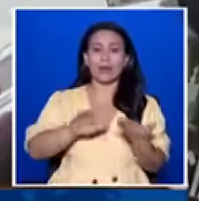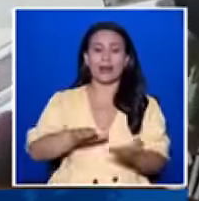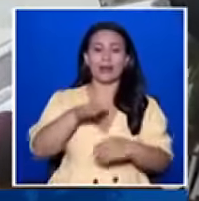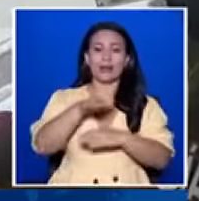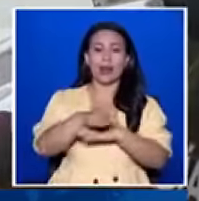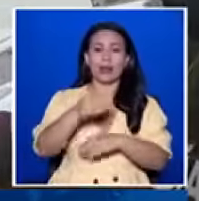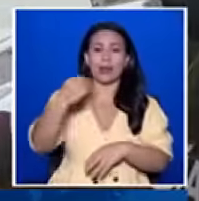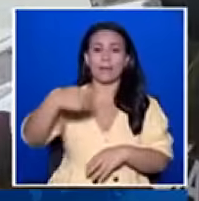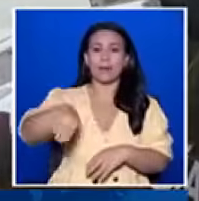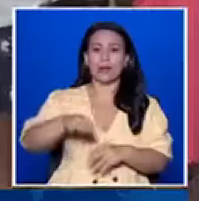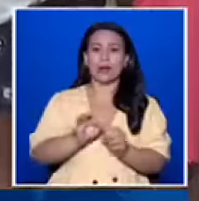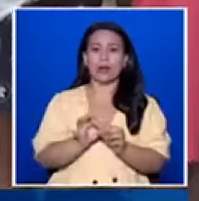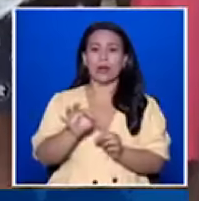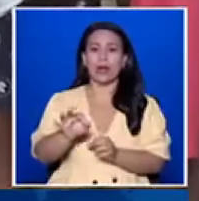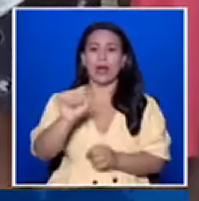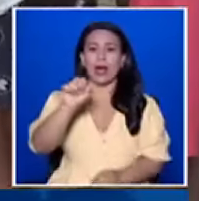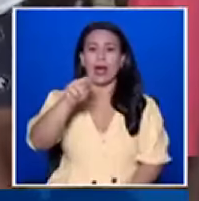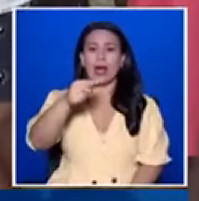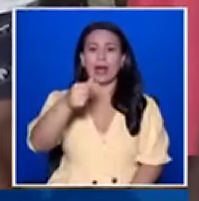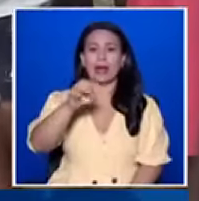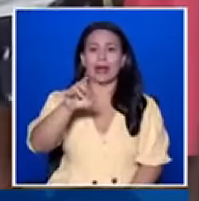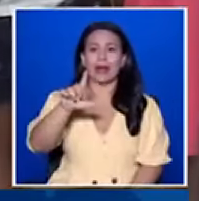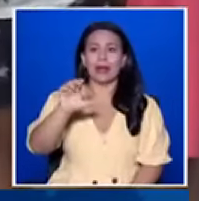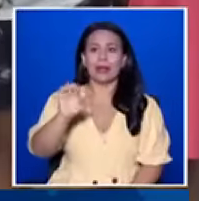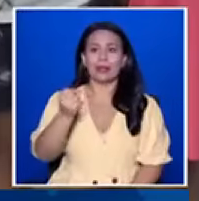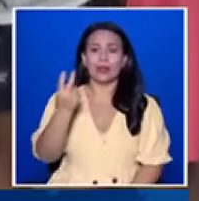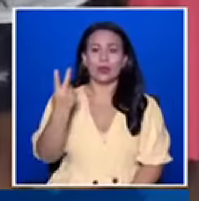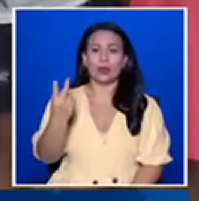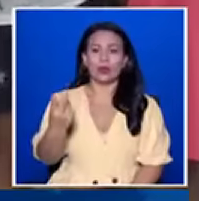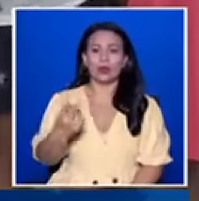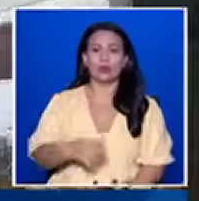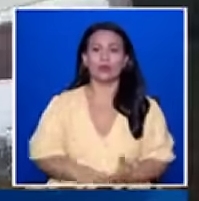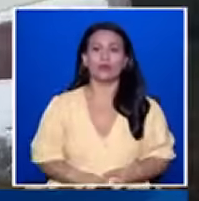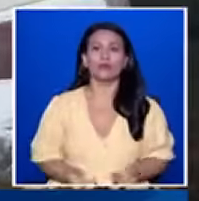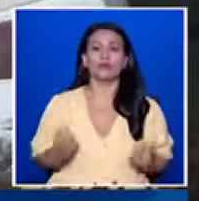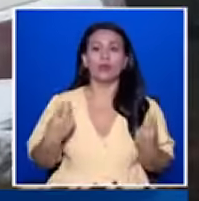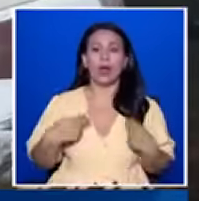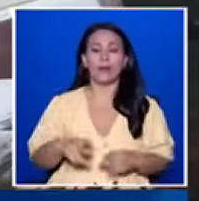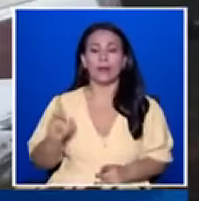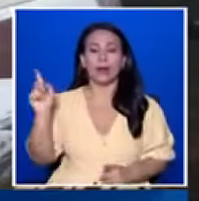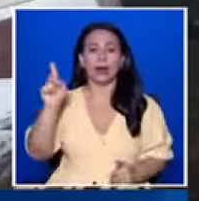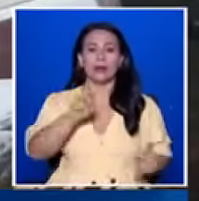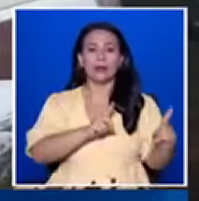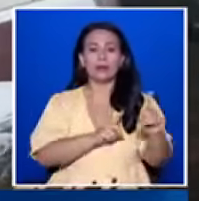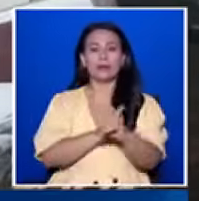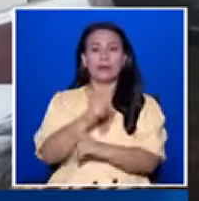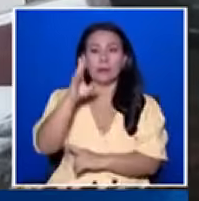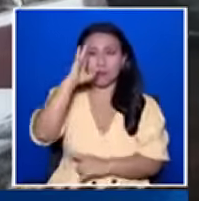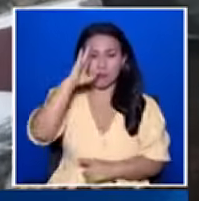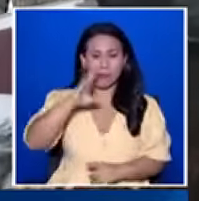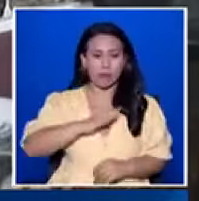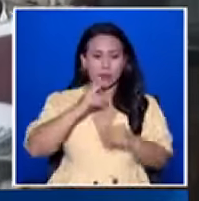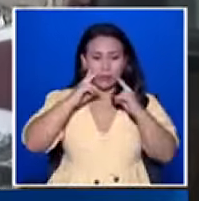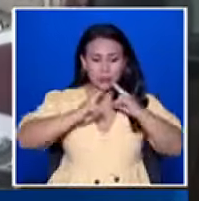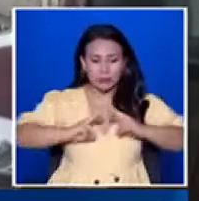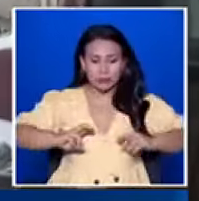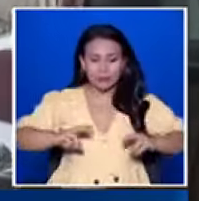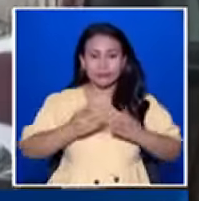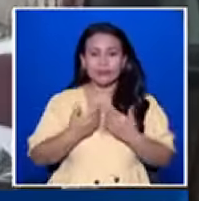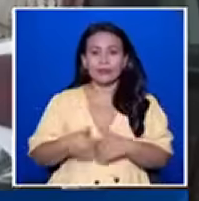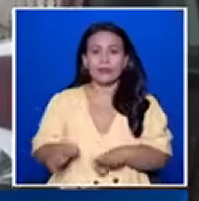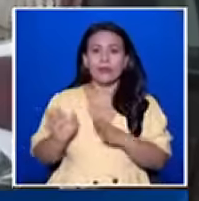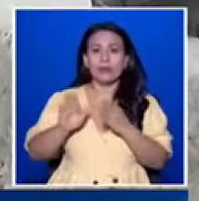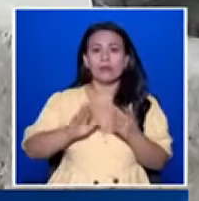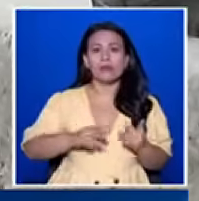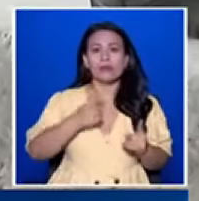en la cooperativa Ángeles 2, en el sur de Guayaquil. Hasta ahí llegaron los agentes de la DINASED y criminalística tras el asesinato